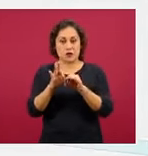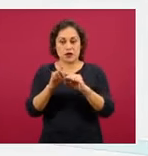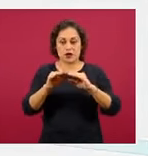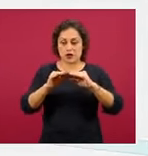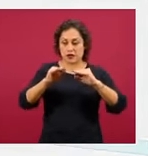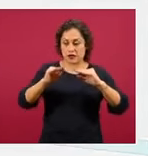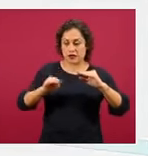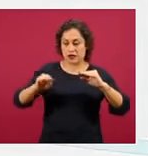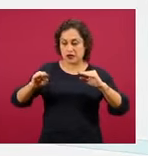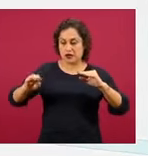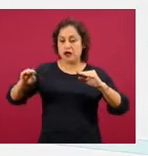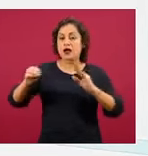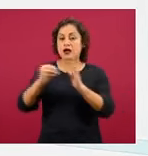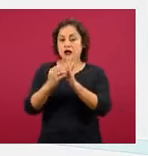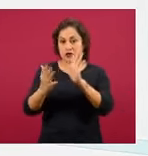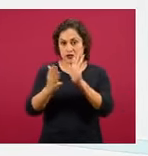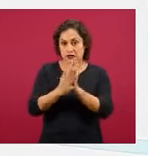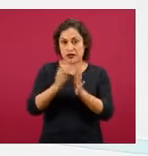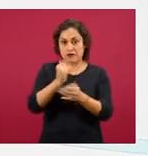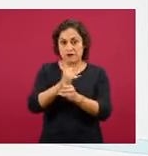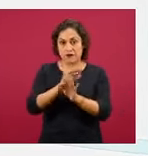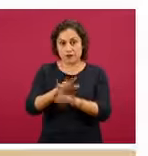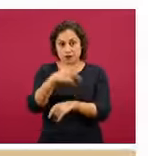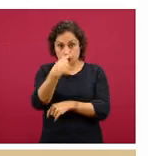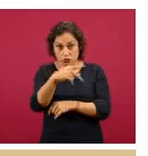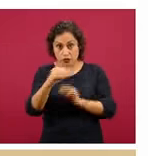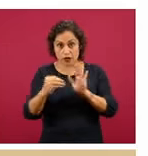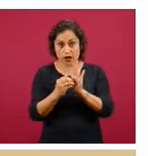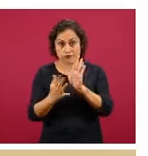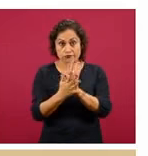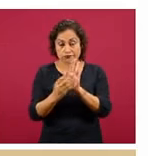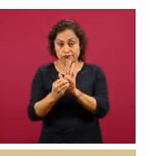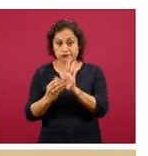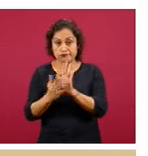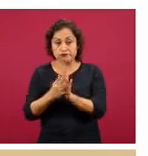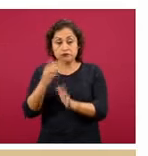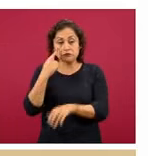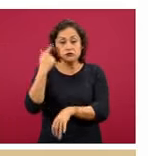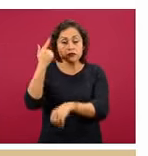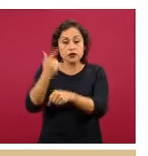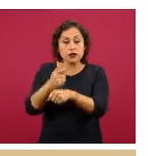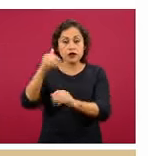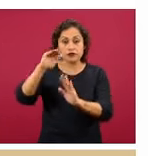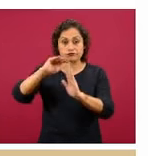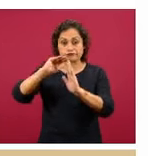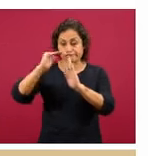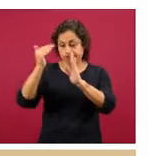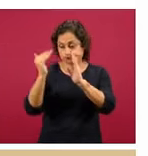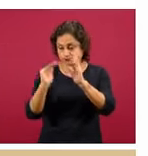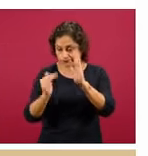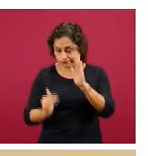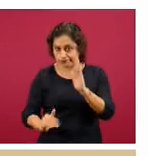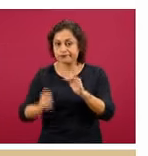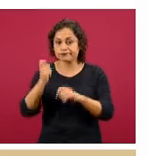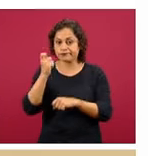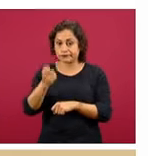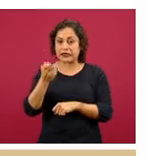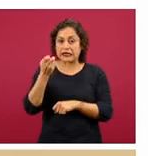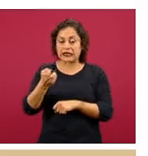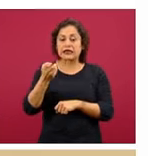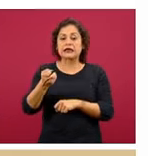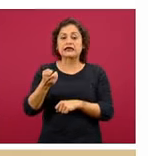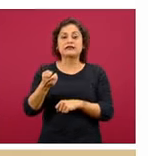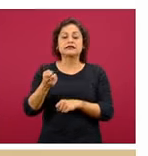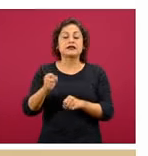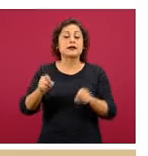datos de subregistro en las últimas semanas, eso implica que también ha tenido un descenso, ¿no? Un descenso que se ha visto también muy a la par